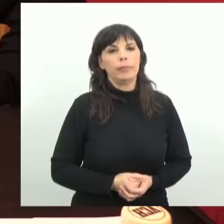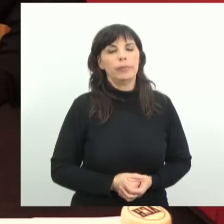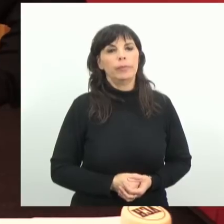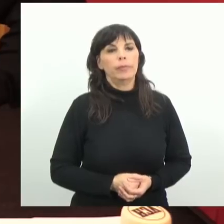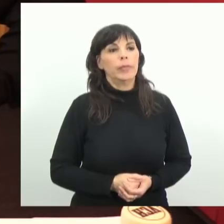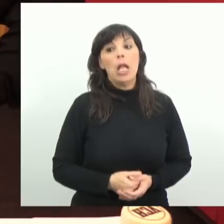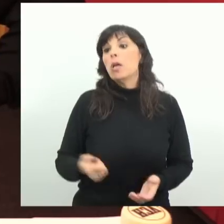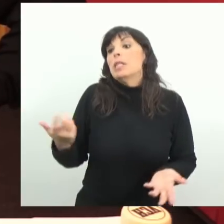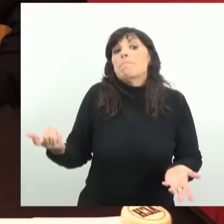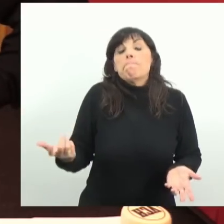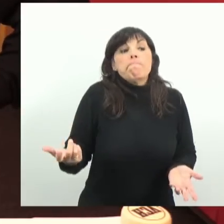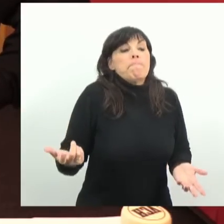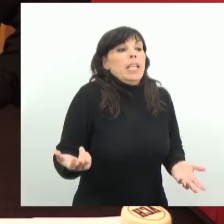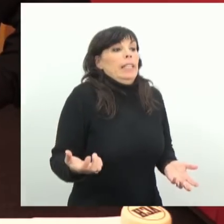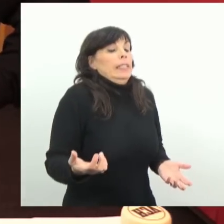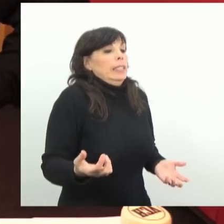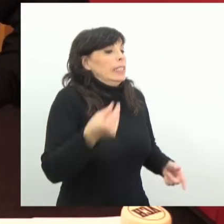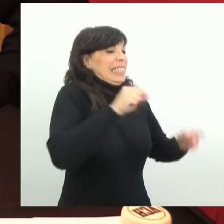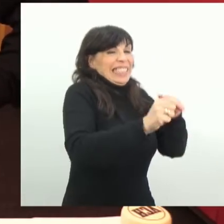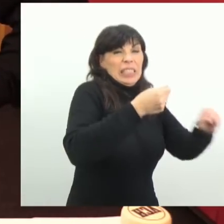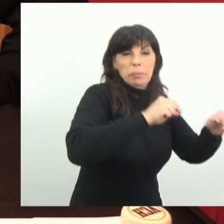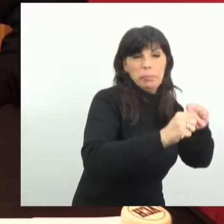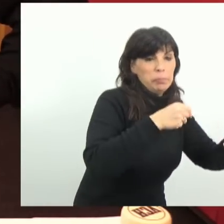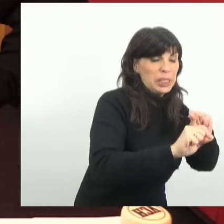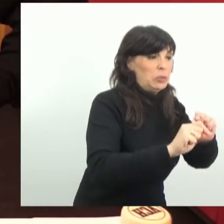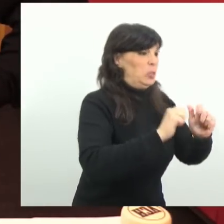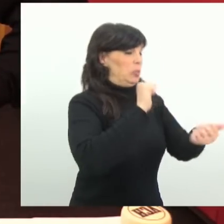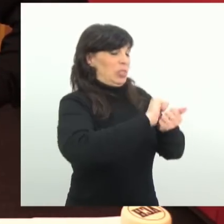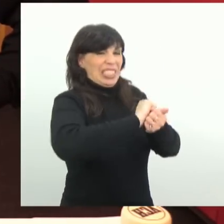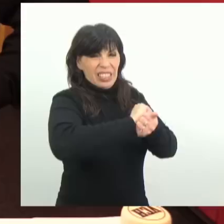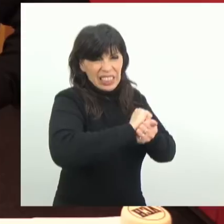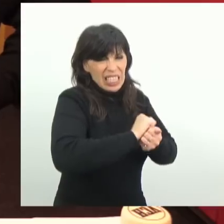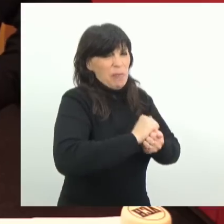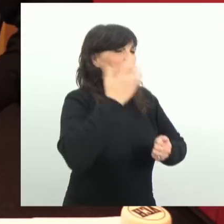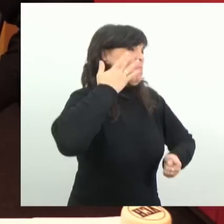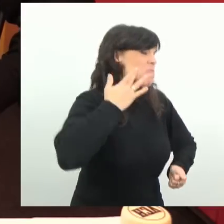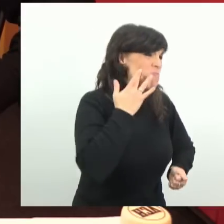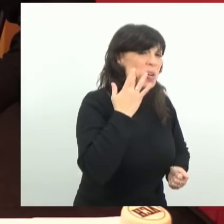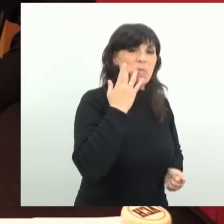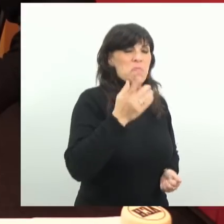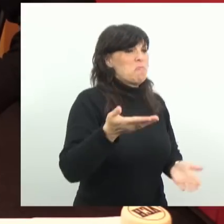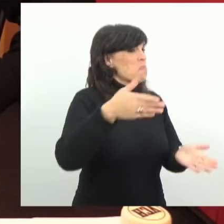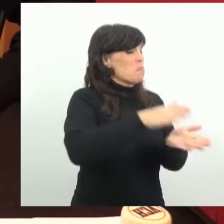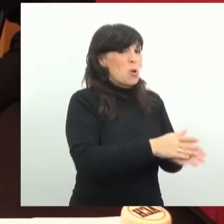lavando o desinfectando un lugar, esa semilla incorruptible no desaparece.